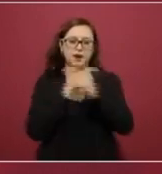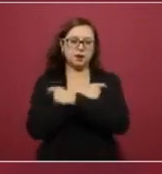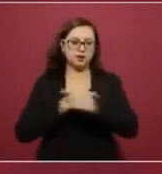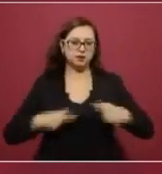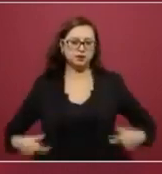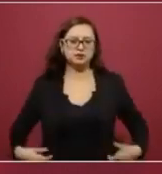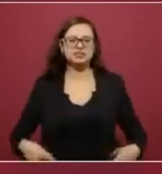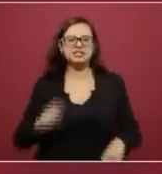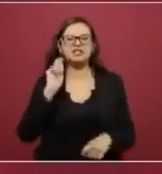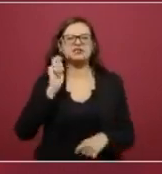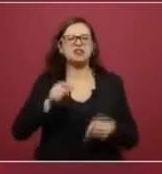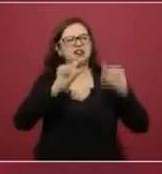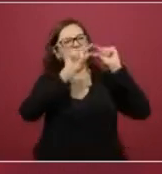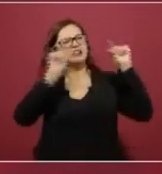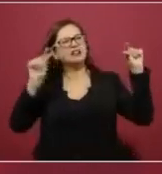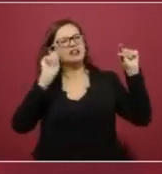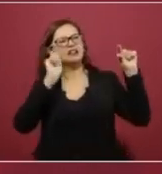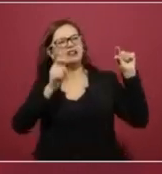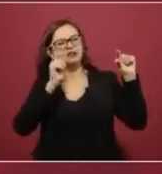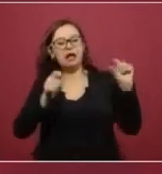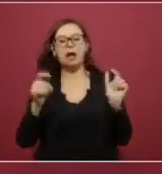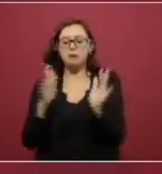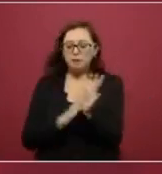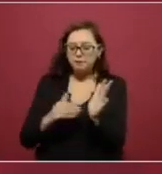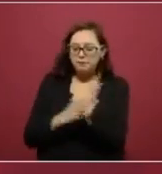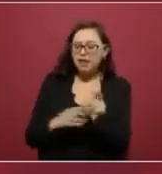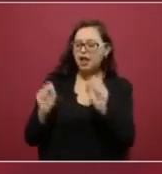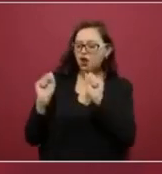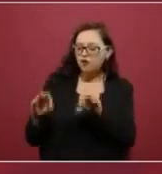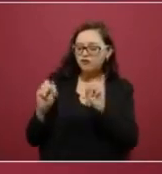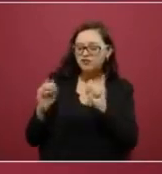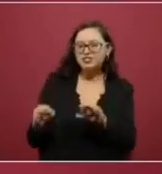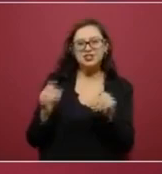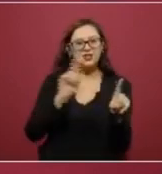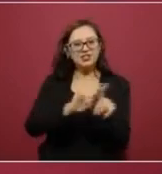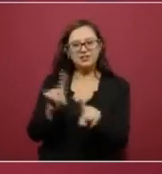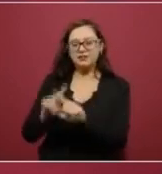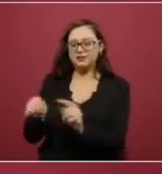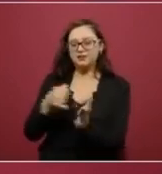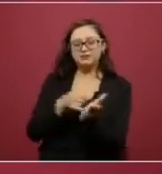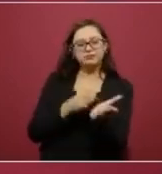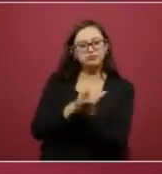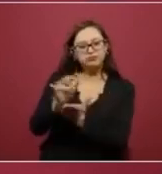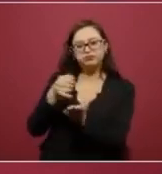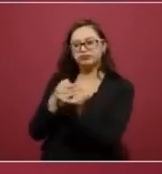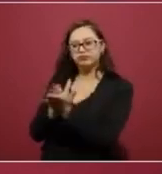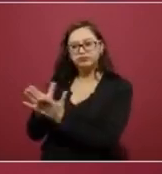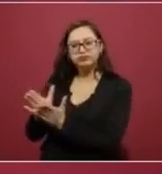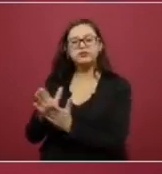papelería. Este año va su imagen.